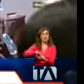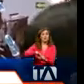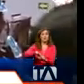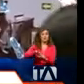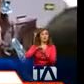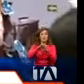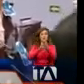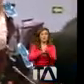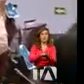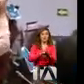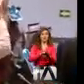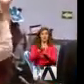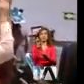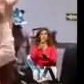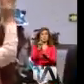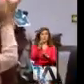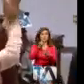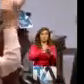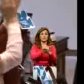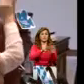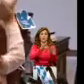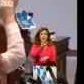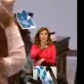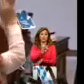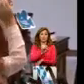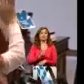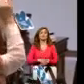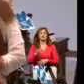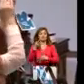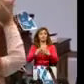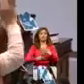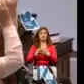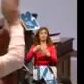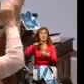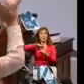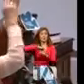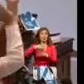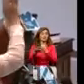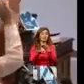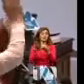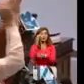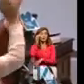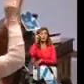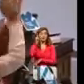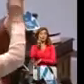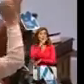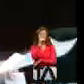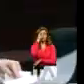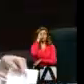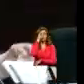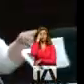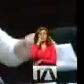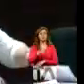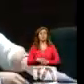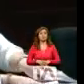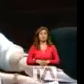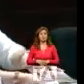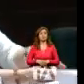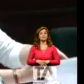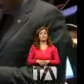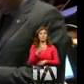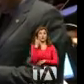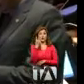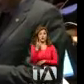derogatoria. 109 afirmativos. Y así fue una sesión en la que también compartieron criterios con los correístas. El veto lo dividieron en